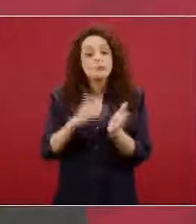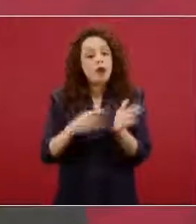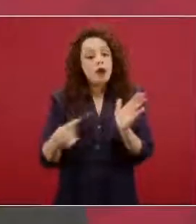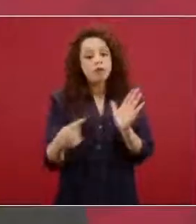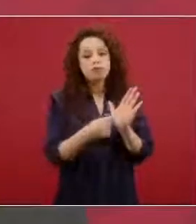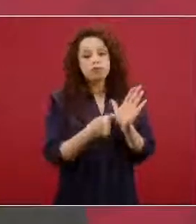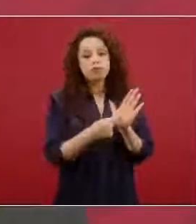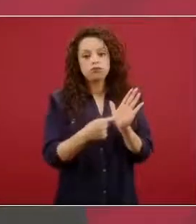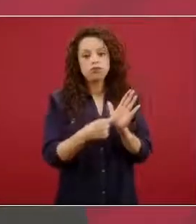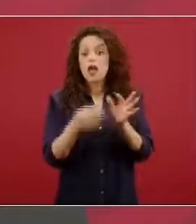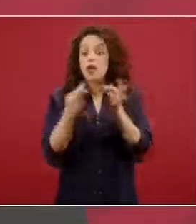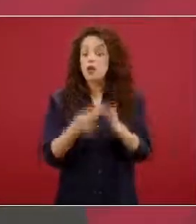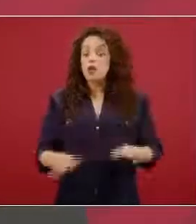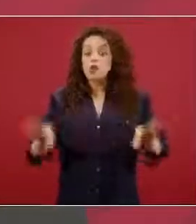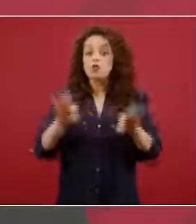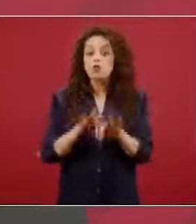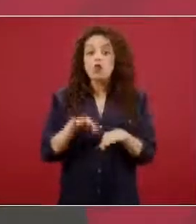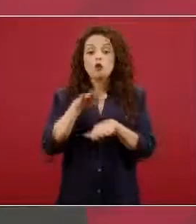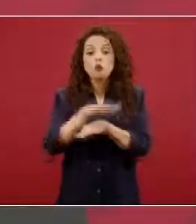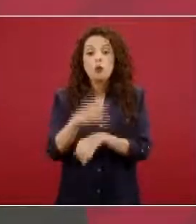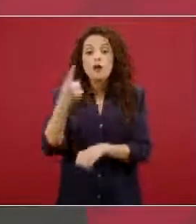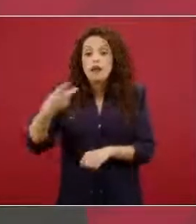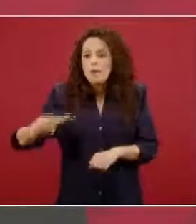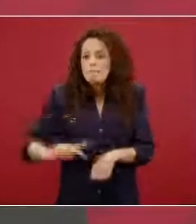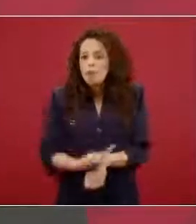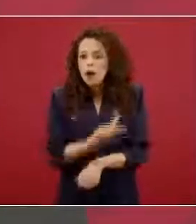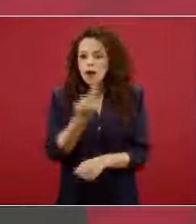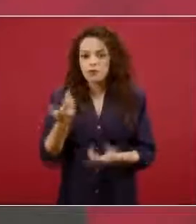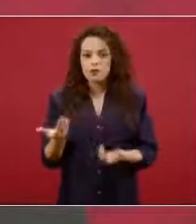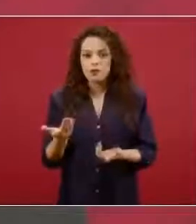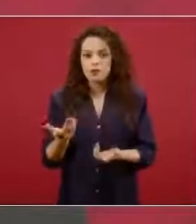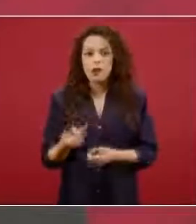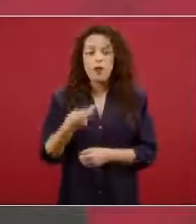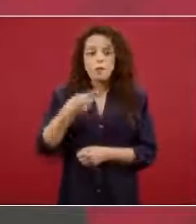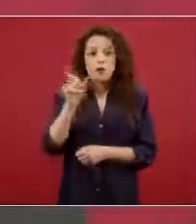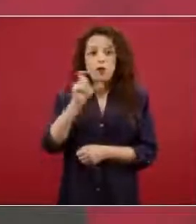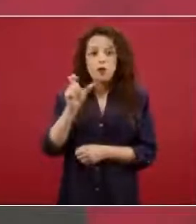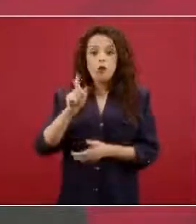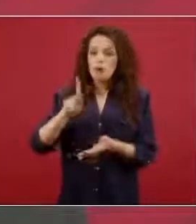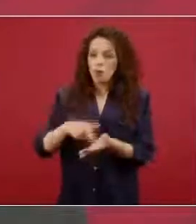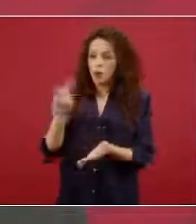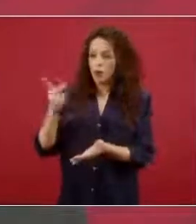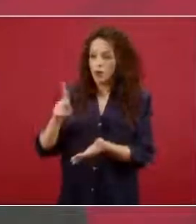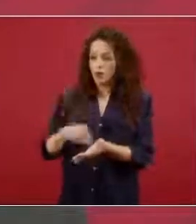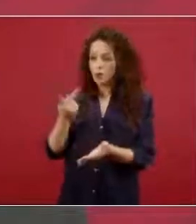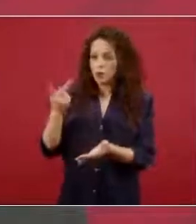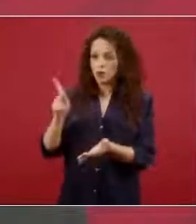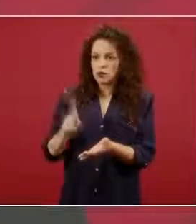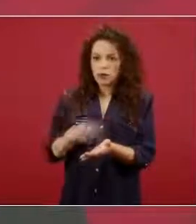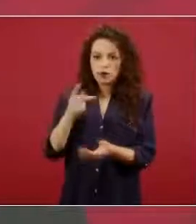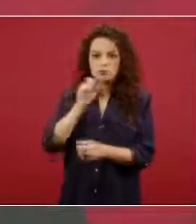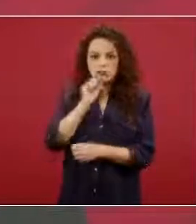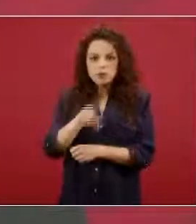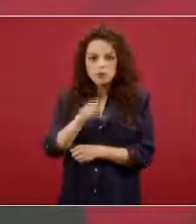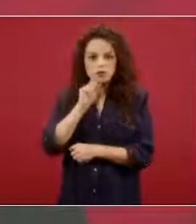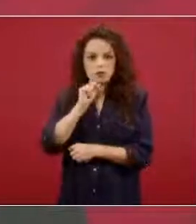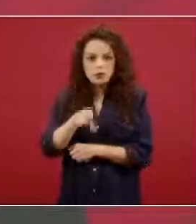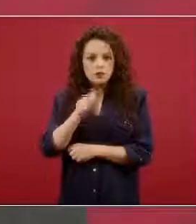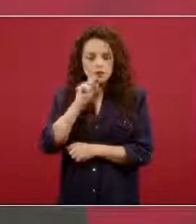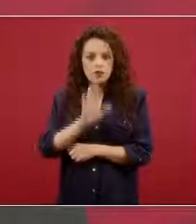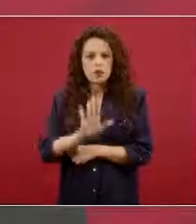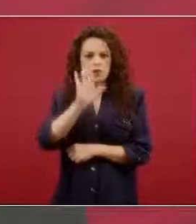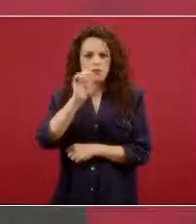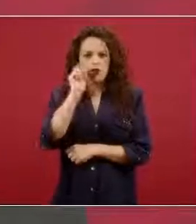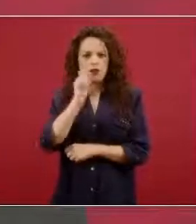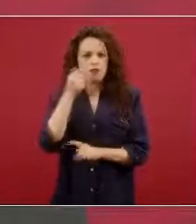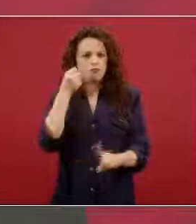elemental sobre lo que está ocurriendo, pero cuando se repiten y se repiten, parecieran generar un impacto